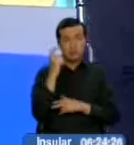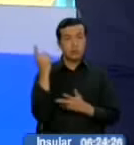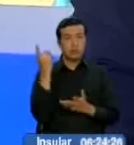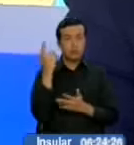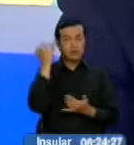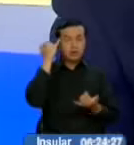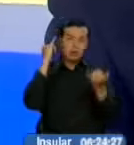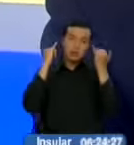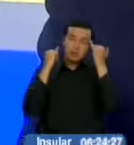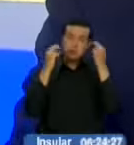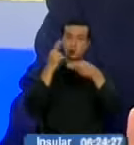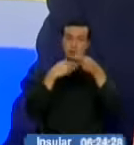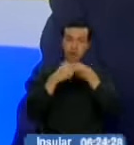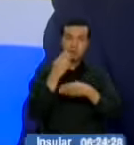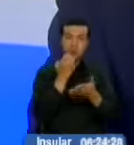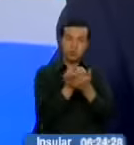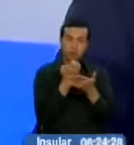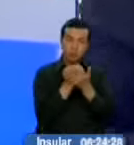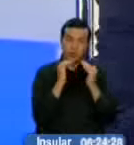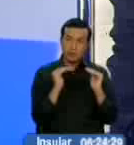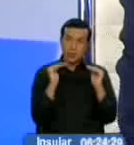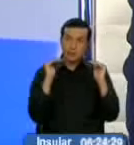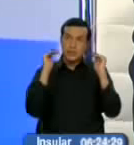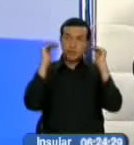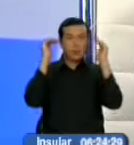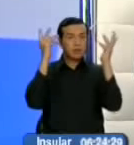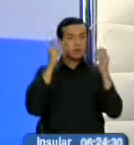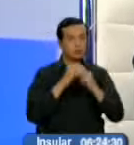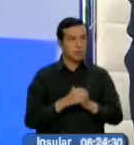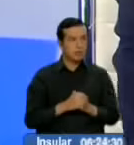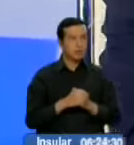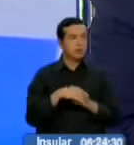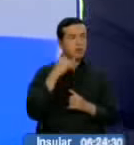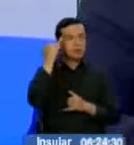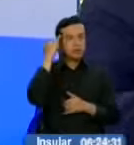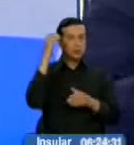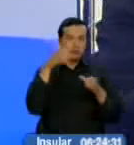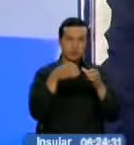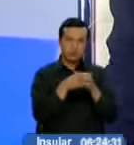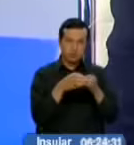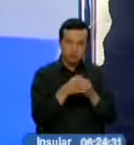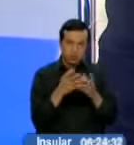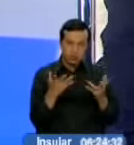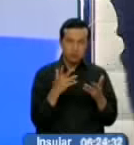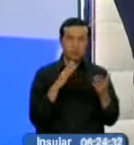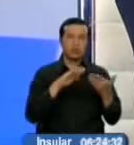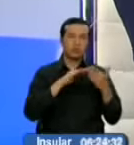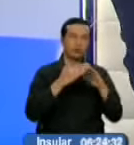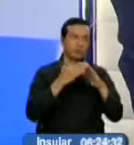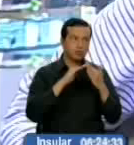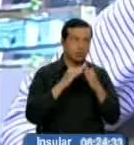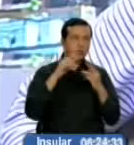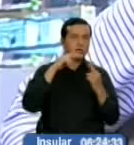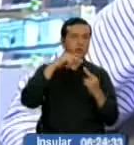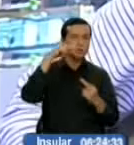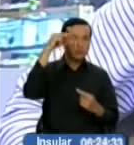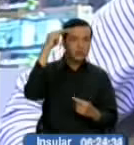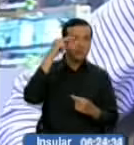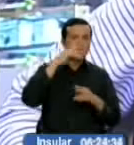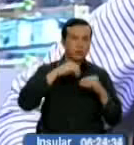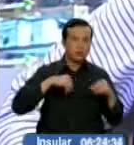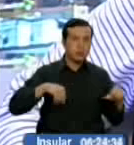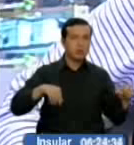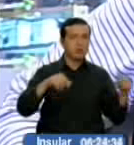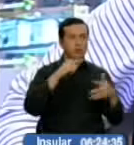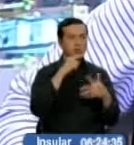emprendimientos que generen economía de escala, emprendimientos asociativos comunitarios, regionales, territoriales,